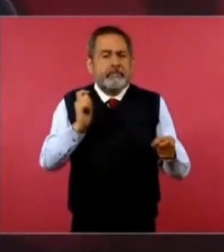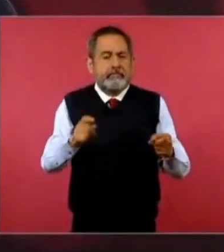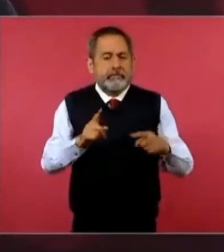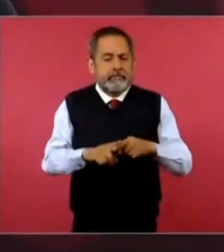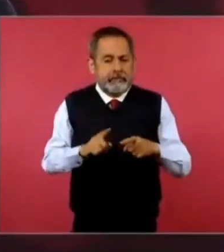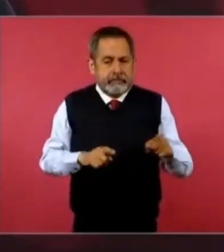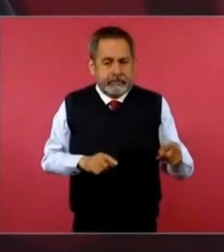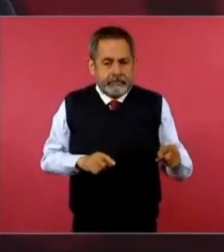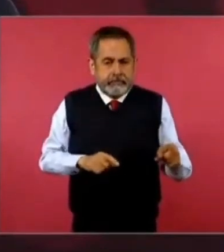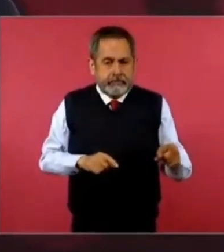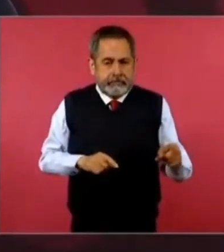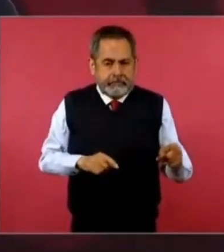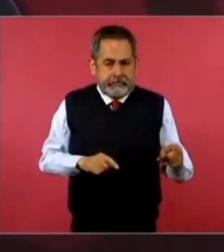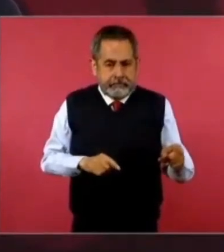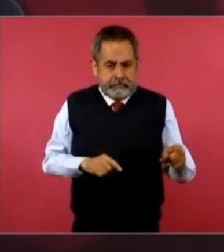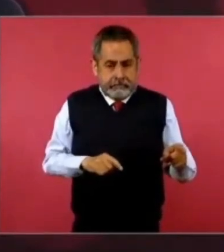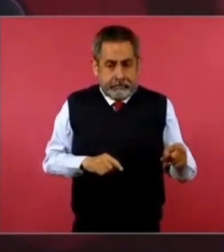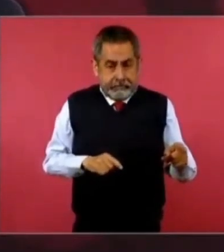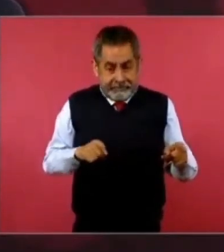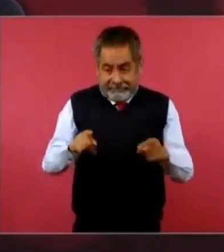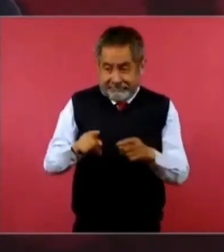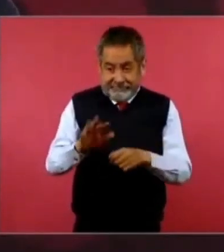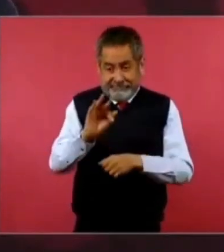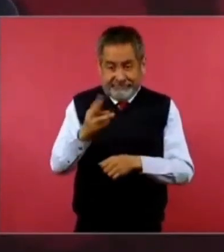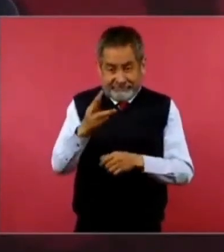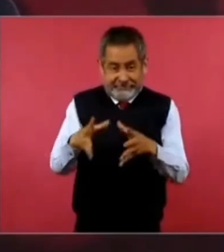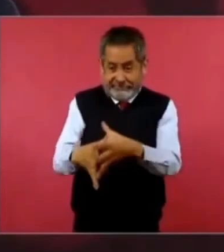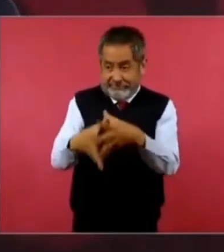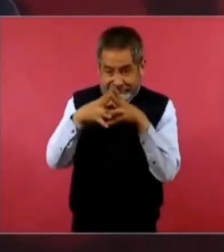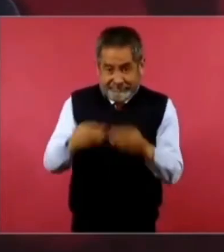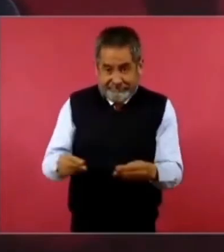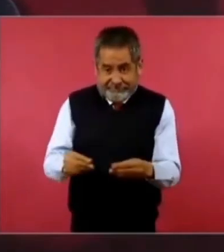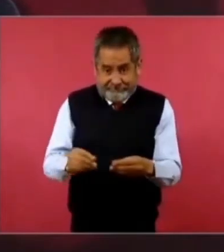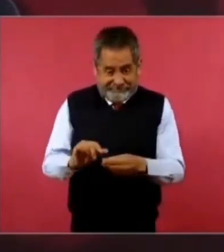que después de la desaparición de los jóvenes,